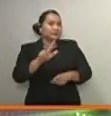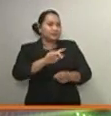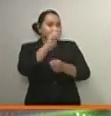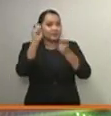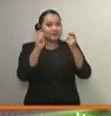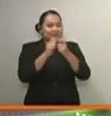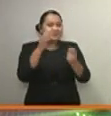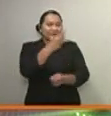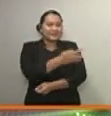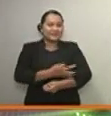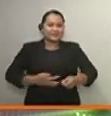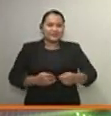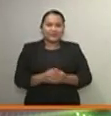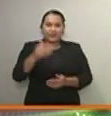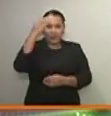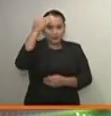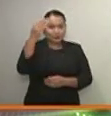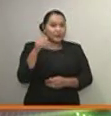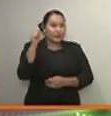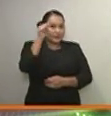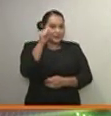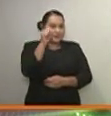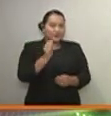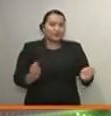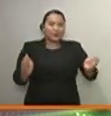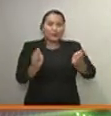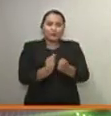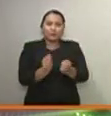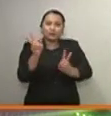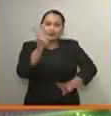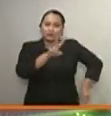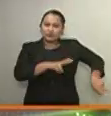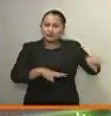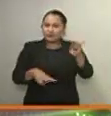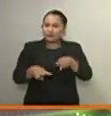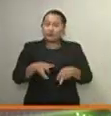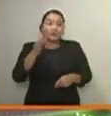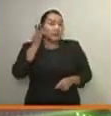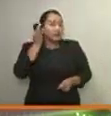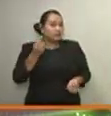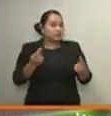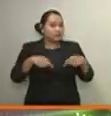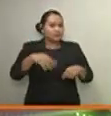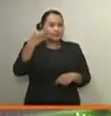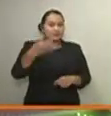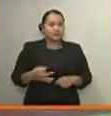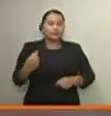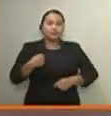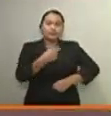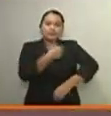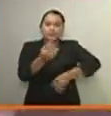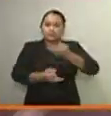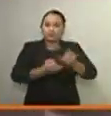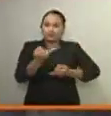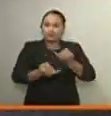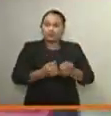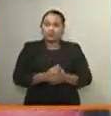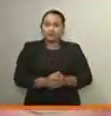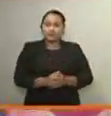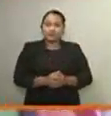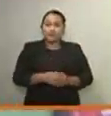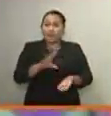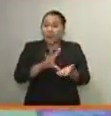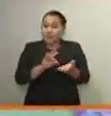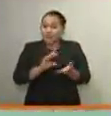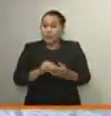punto de la tarde. Te saluda Alison en compañía de nuestra auditora, quien nos da transparencia a cada uno en nuestros procesos. Catracho aprovecha la